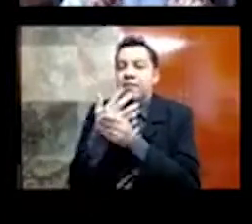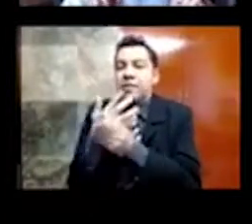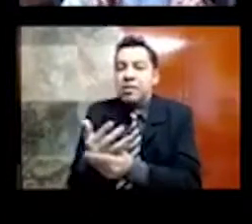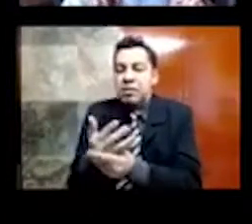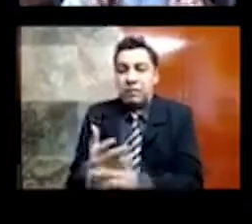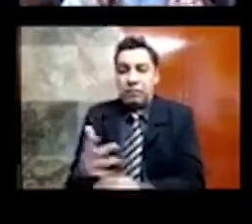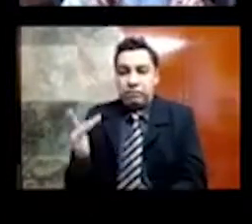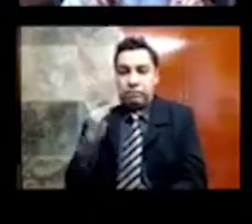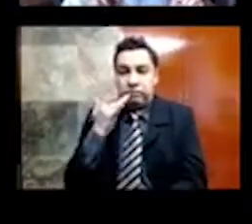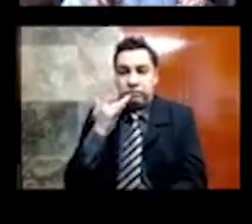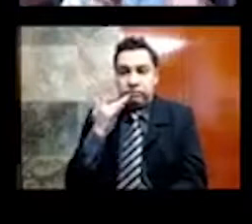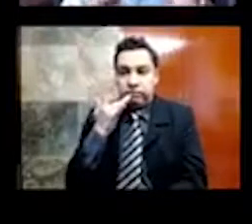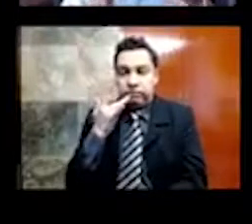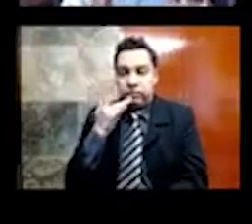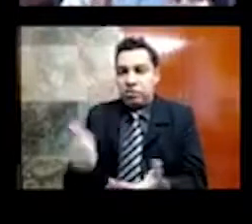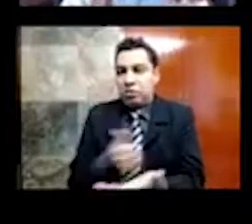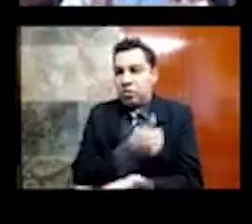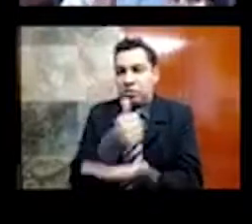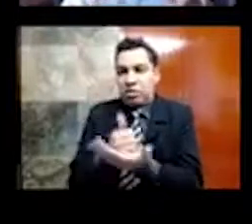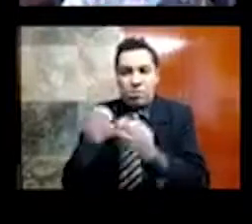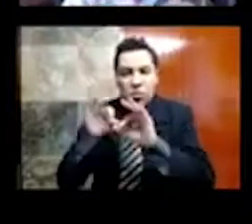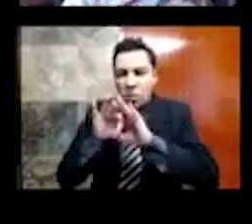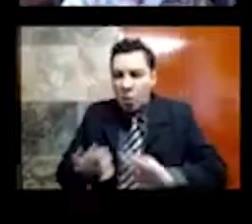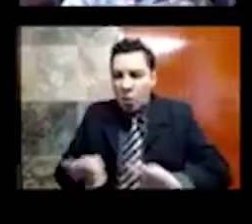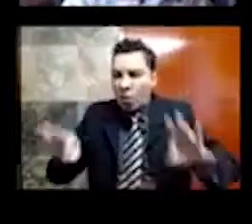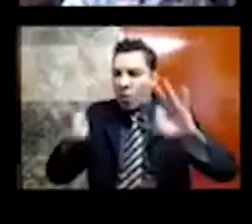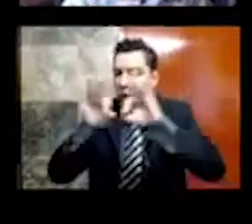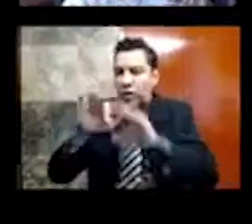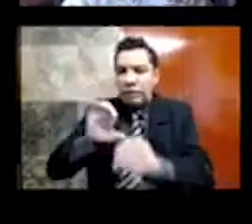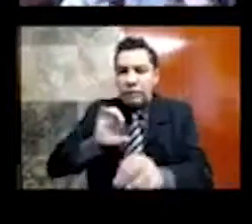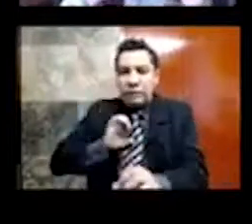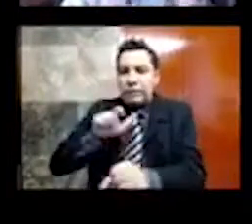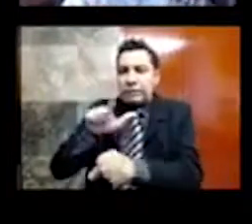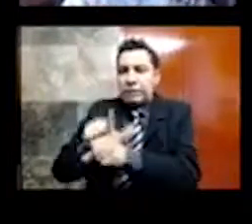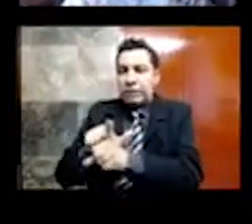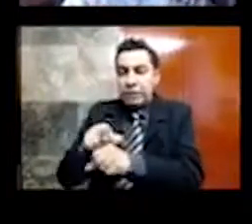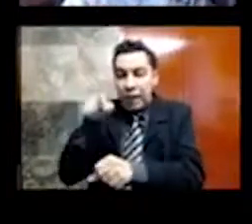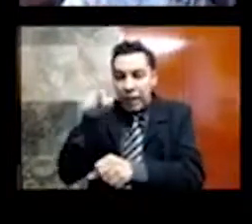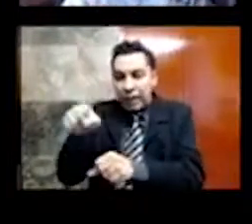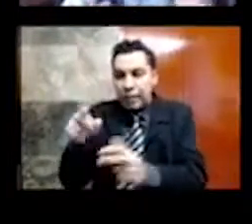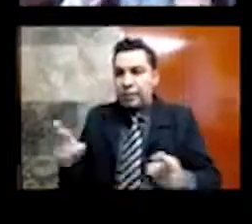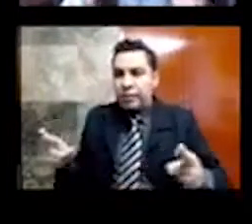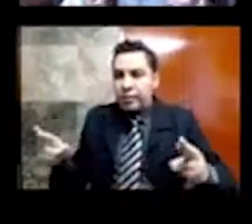La Roma de Anáhuac es la gran ciudad religiosa. Ahí están